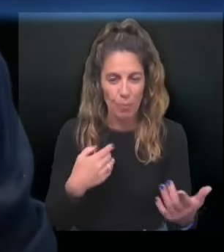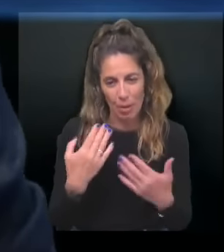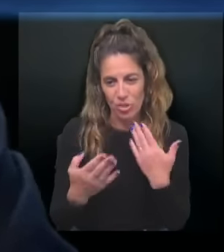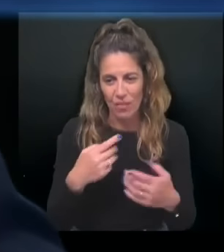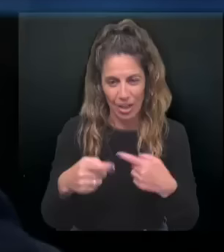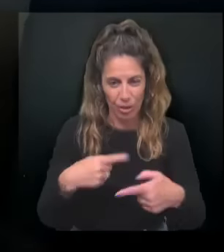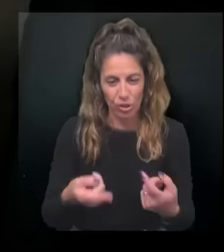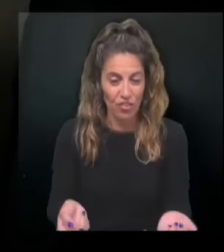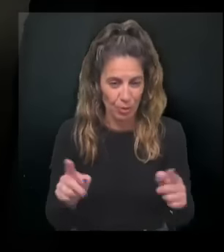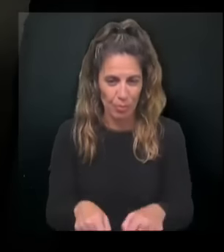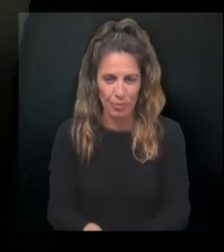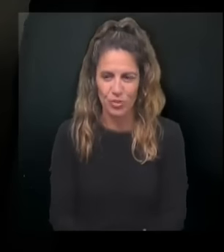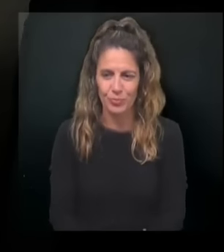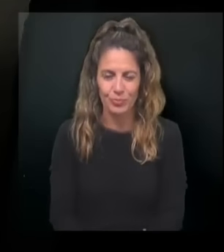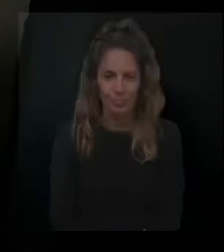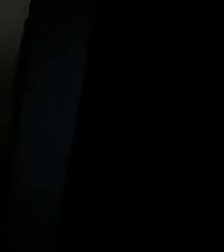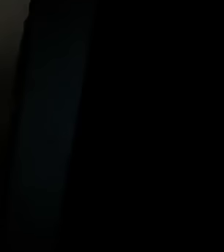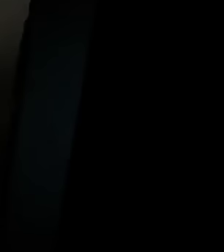conversando. Ya volvemos.